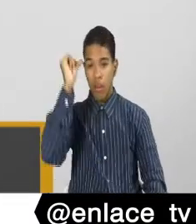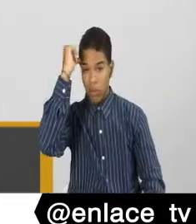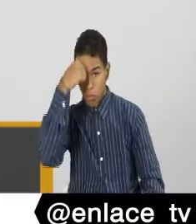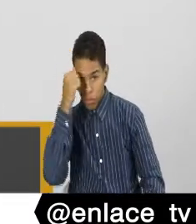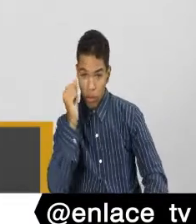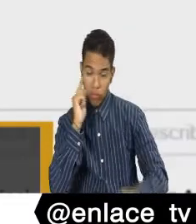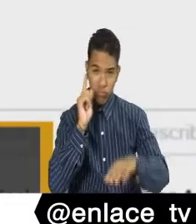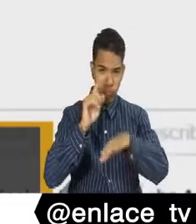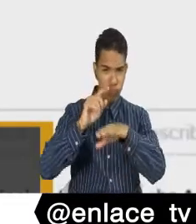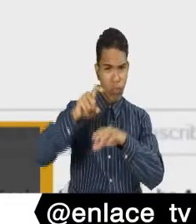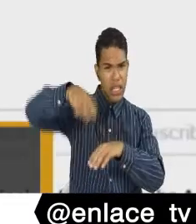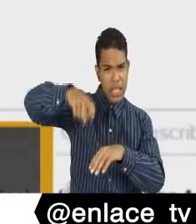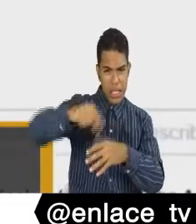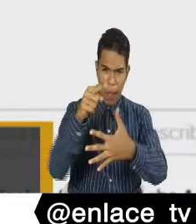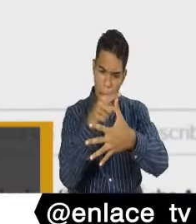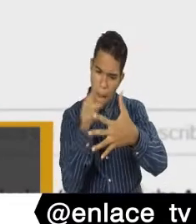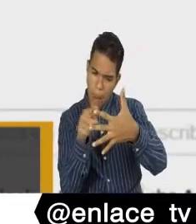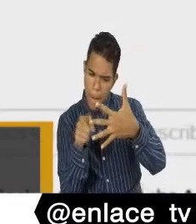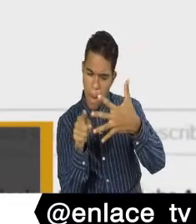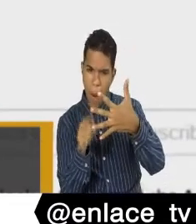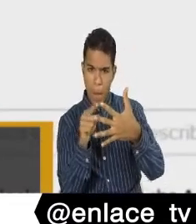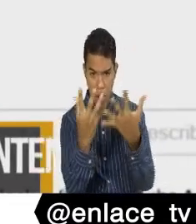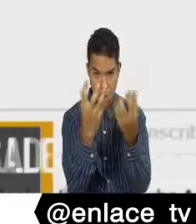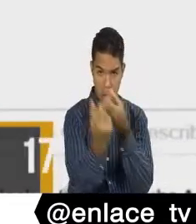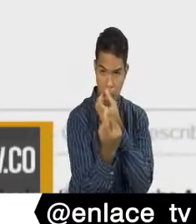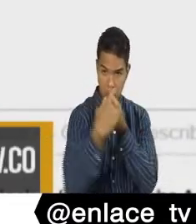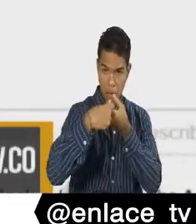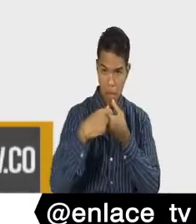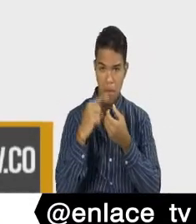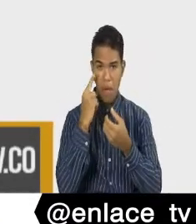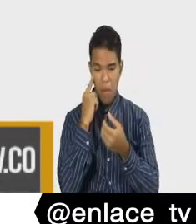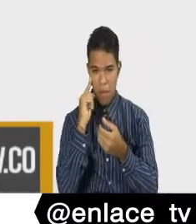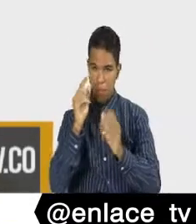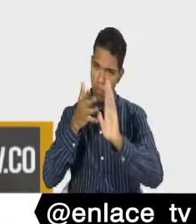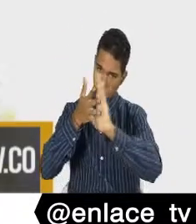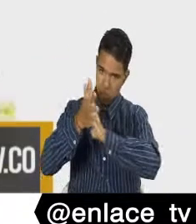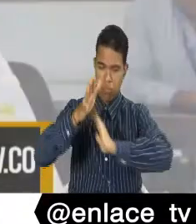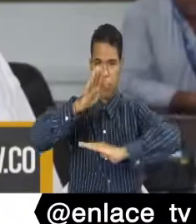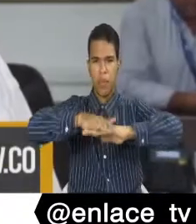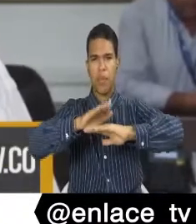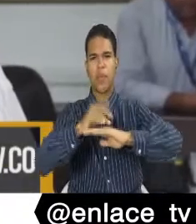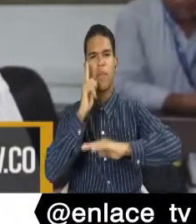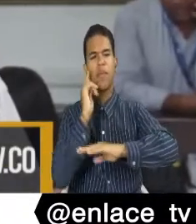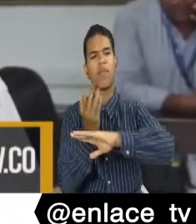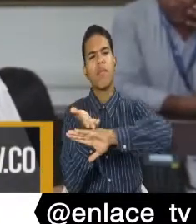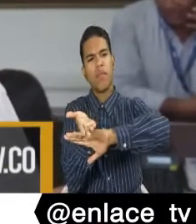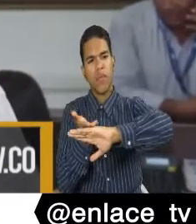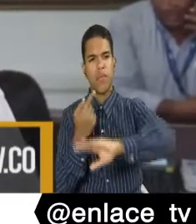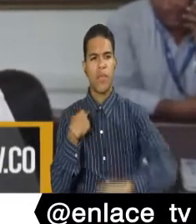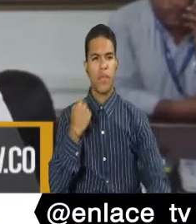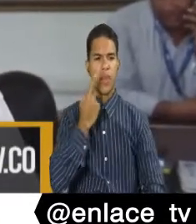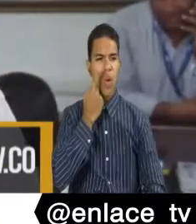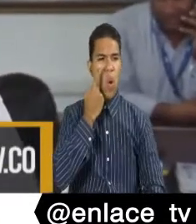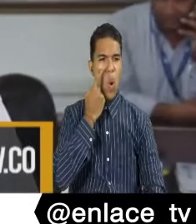vincularse para ser uno de los beneficiarios de esta iniciativa. Está solicitando lo que es que no haya tenido subsidio de